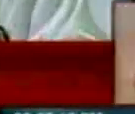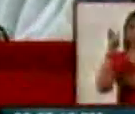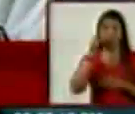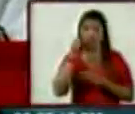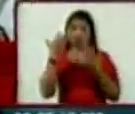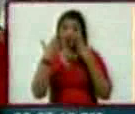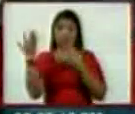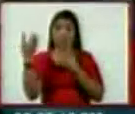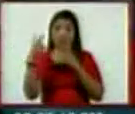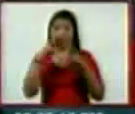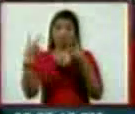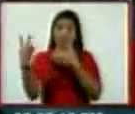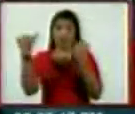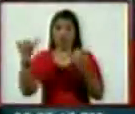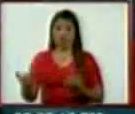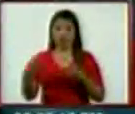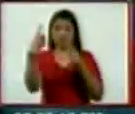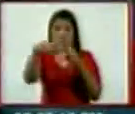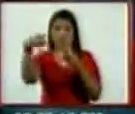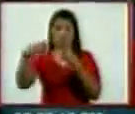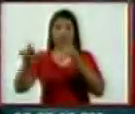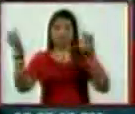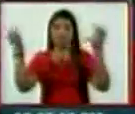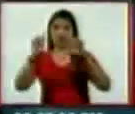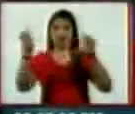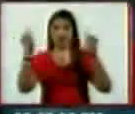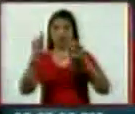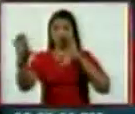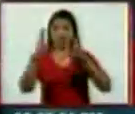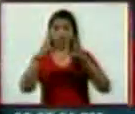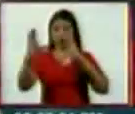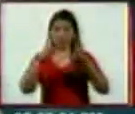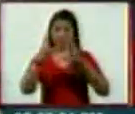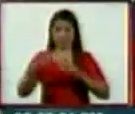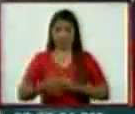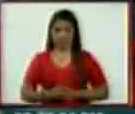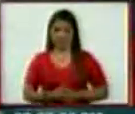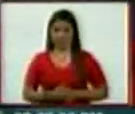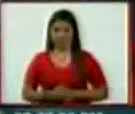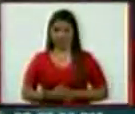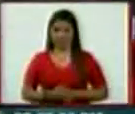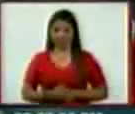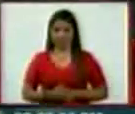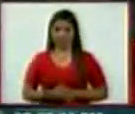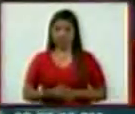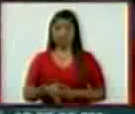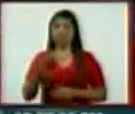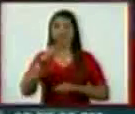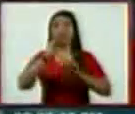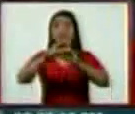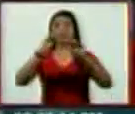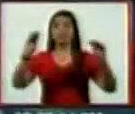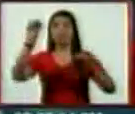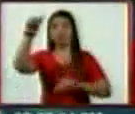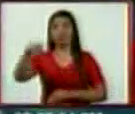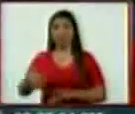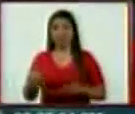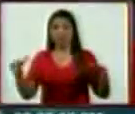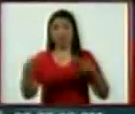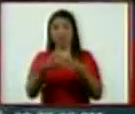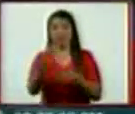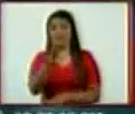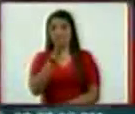están viendo hoy a través de los diferentes medios de comunicación. Y nos hemos convocado pues en esta mesa